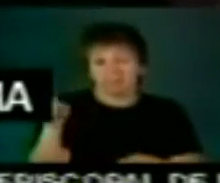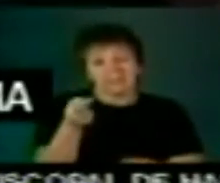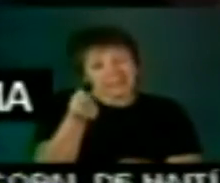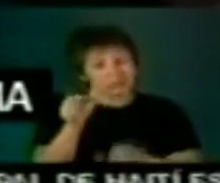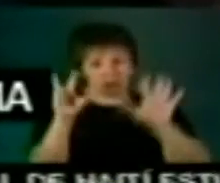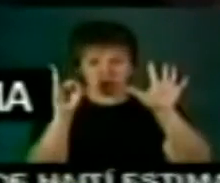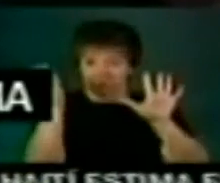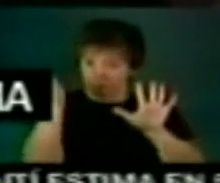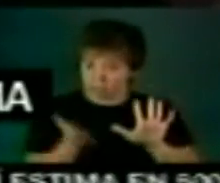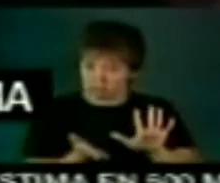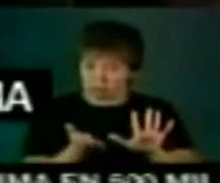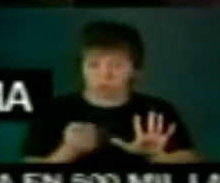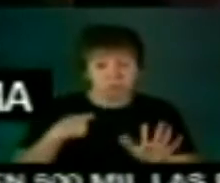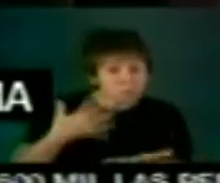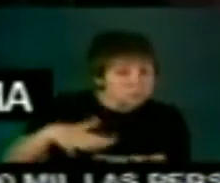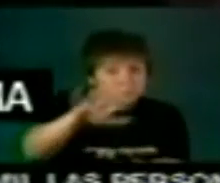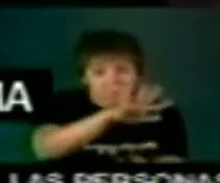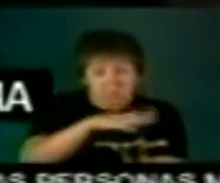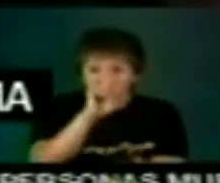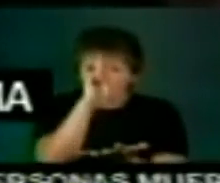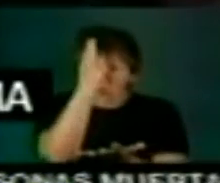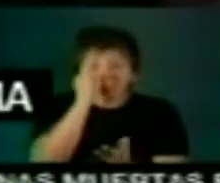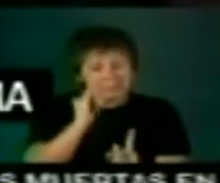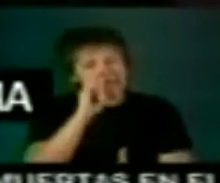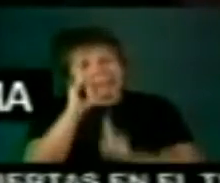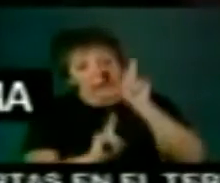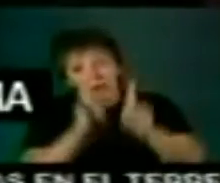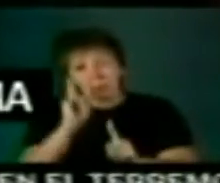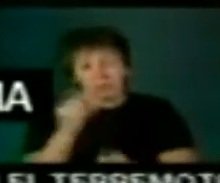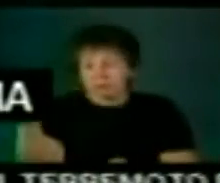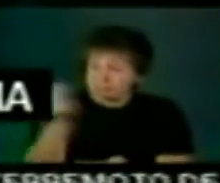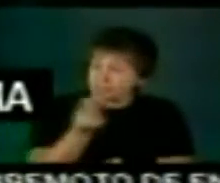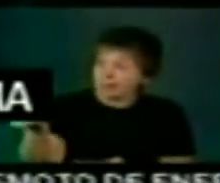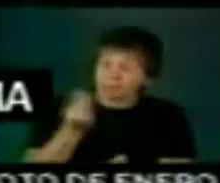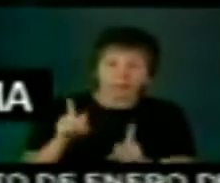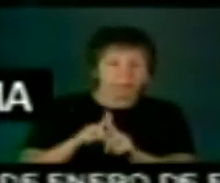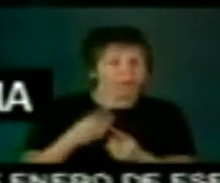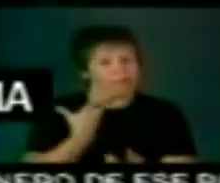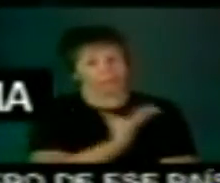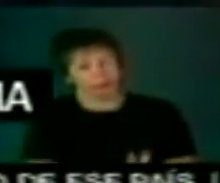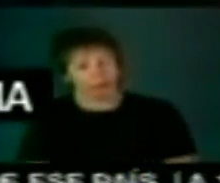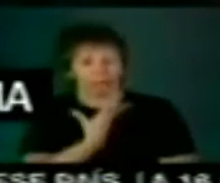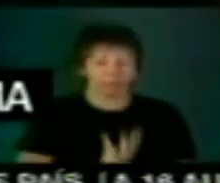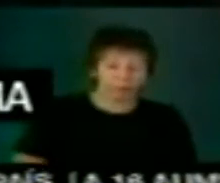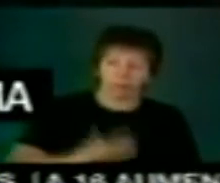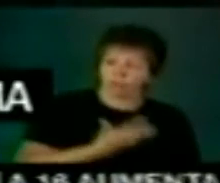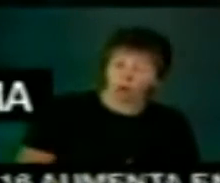La sociedad uruguaya ha sido benévola con algunos de sus servidores públicos y casi